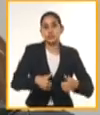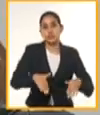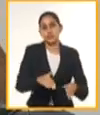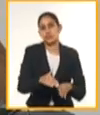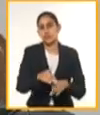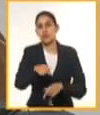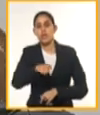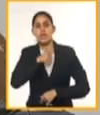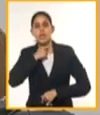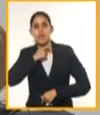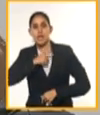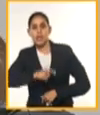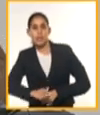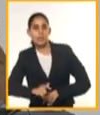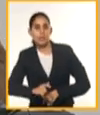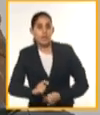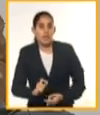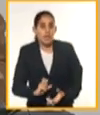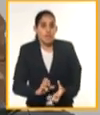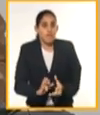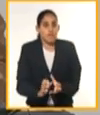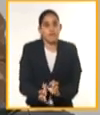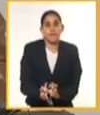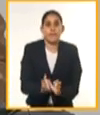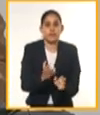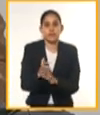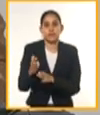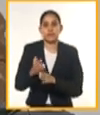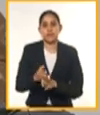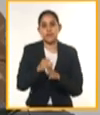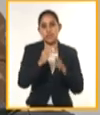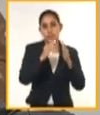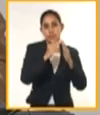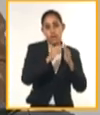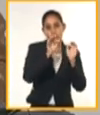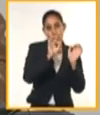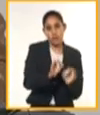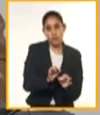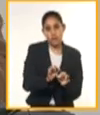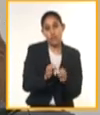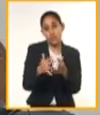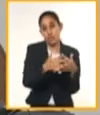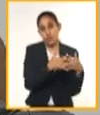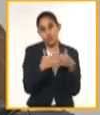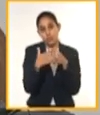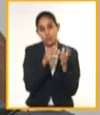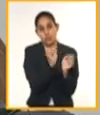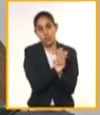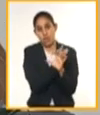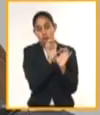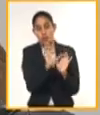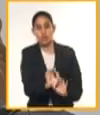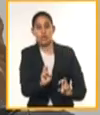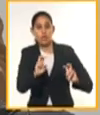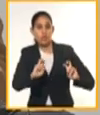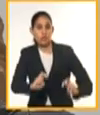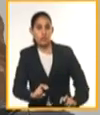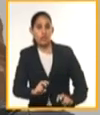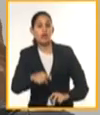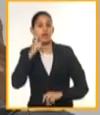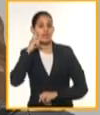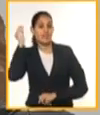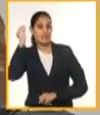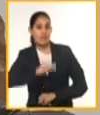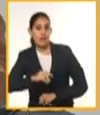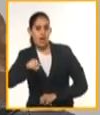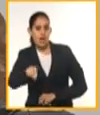una cachetada bien fuerte frontal en la propia Casa Oval del gobierno estadounidense, y no ahora sabe que lo tiene que hacer,